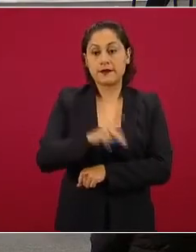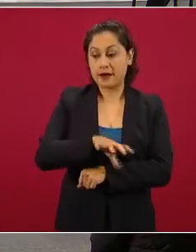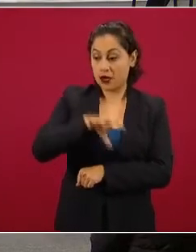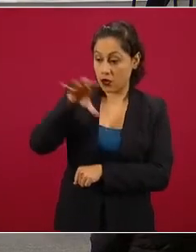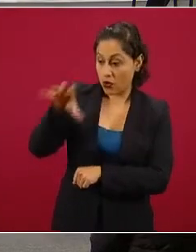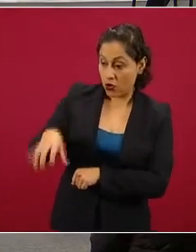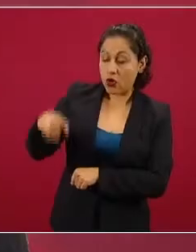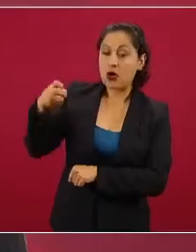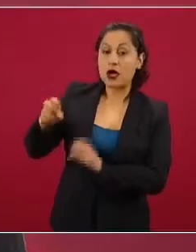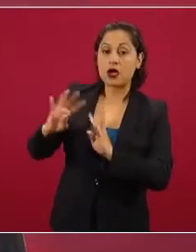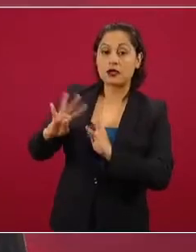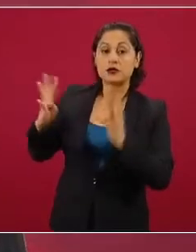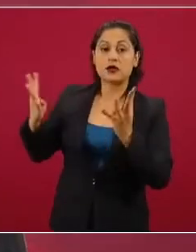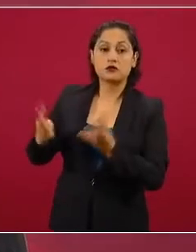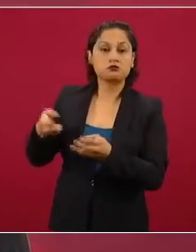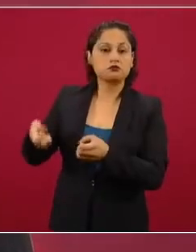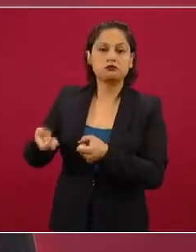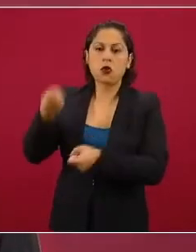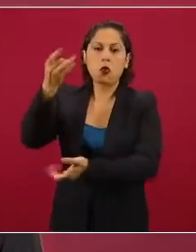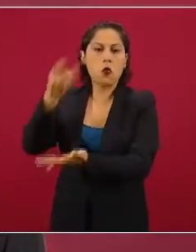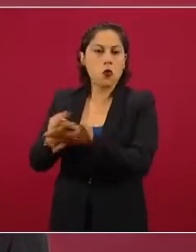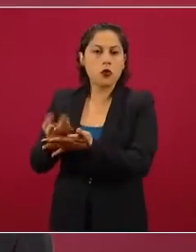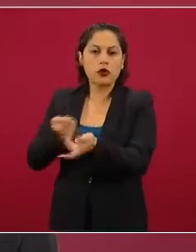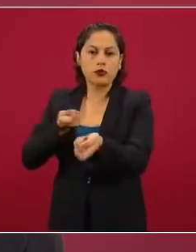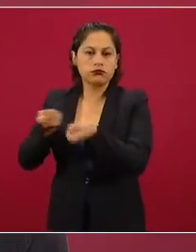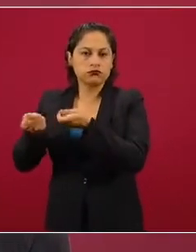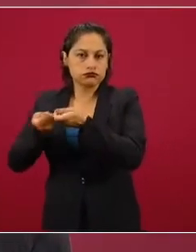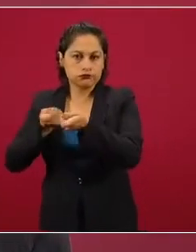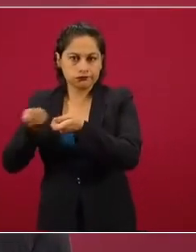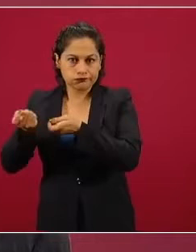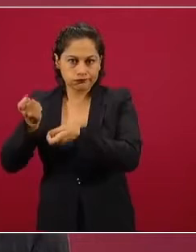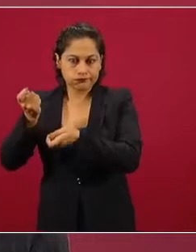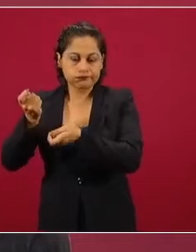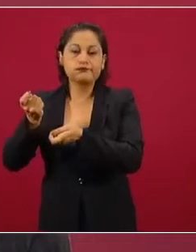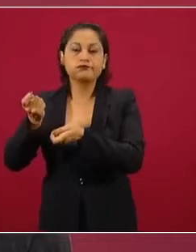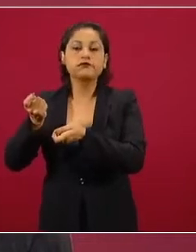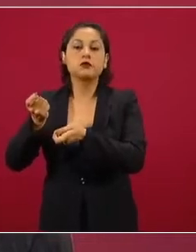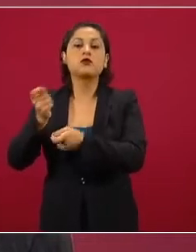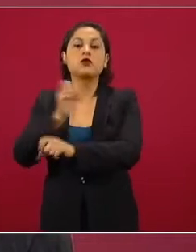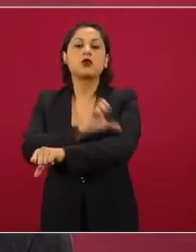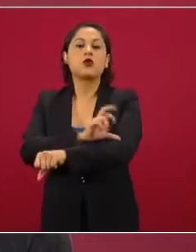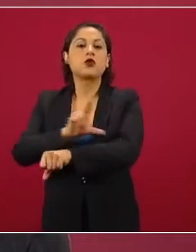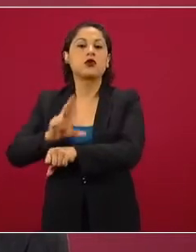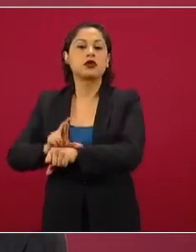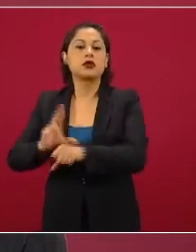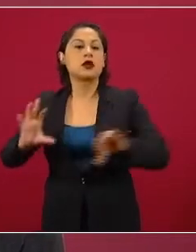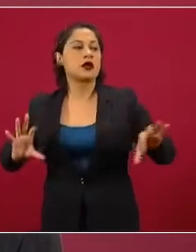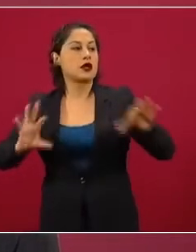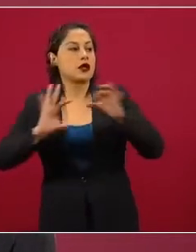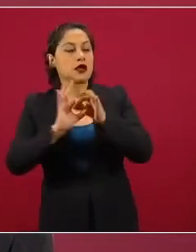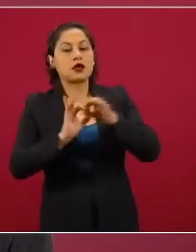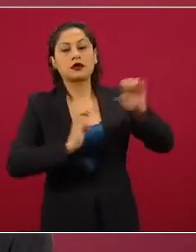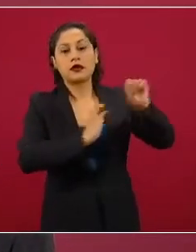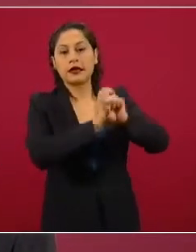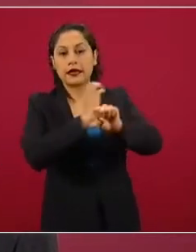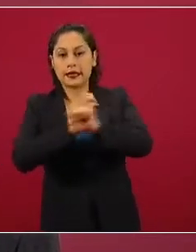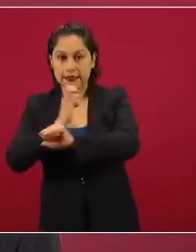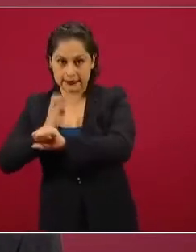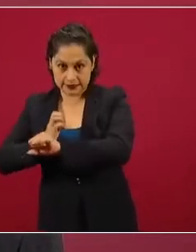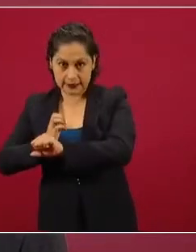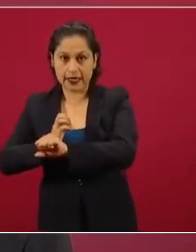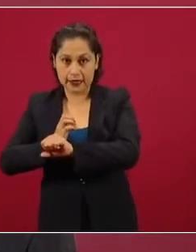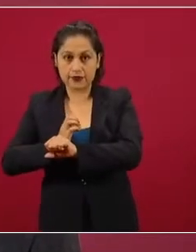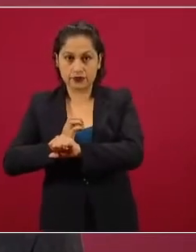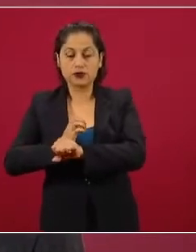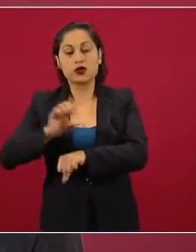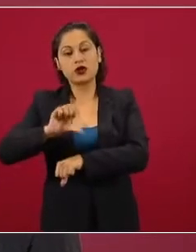sanitaria, es un órgano de coordinación con las entidades federativas y las 6 instituciones